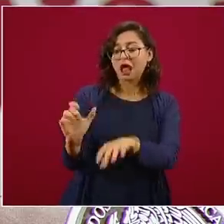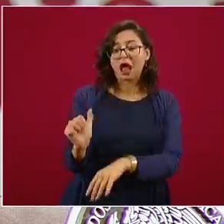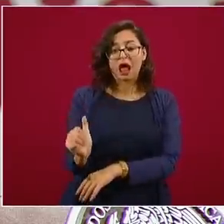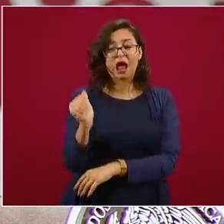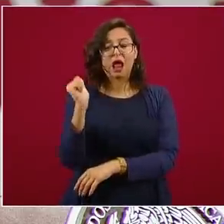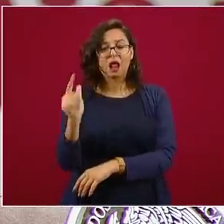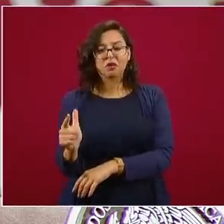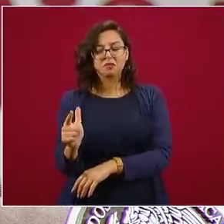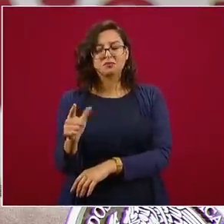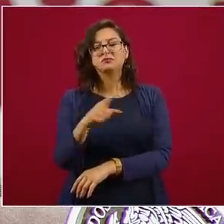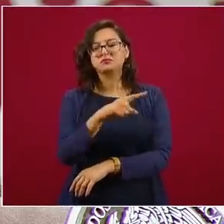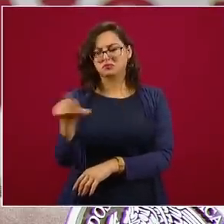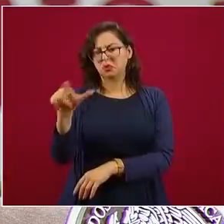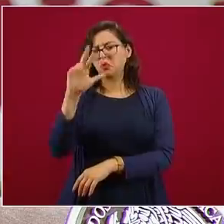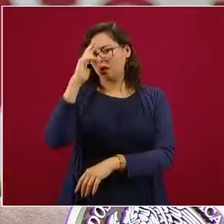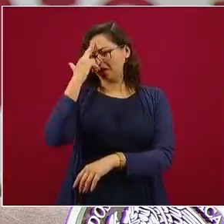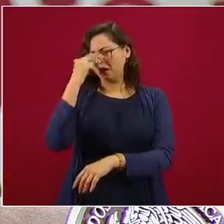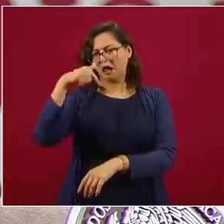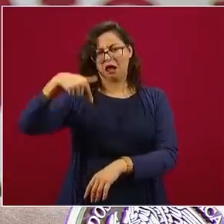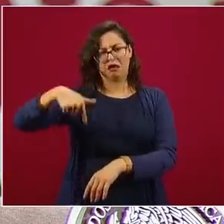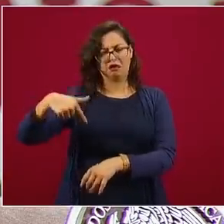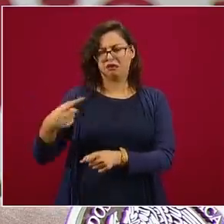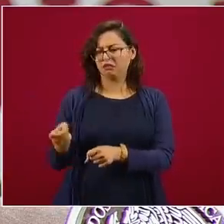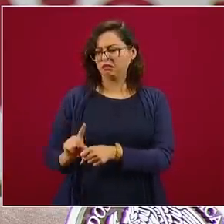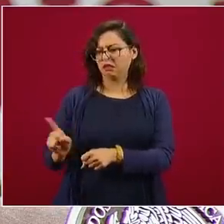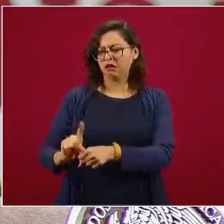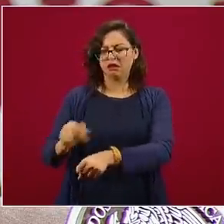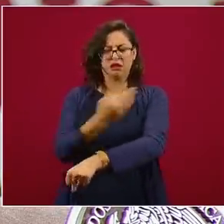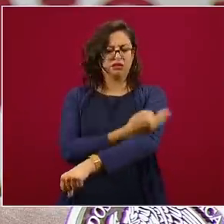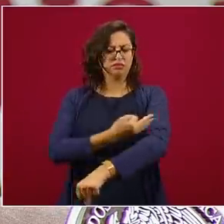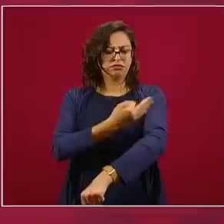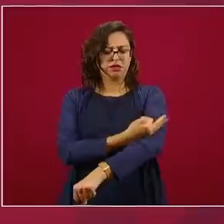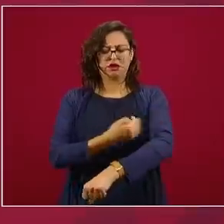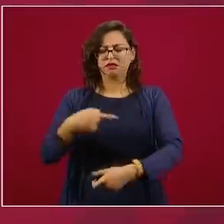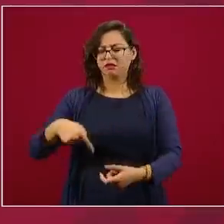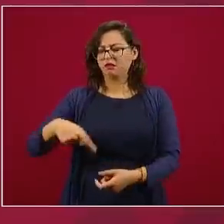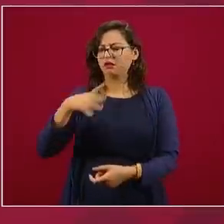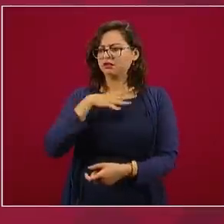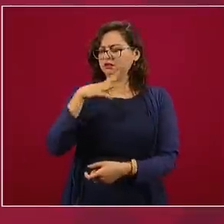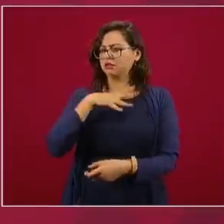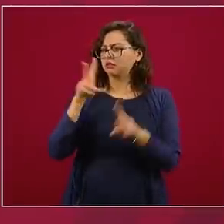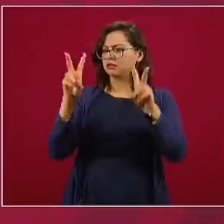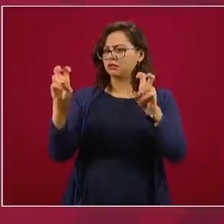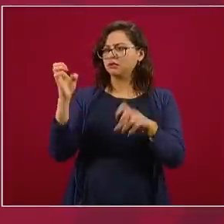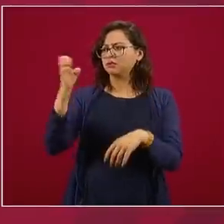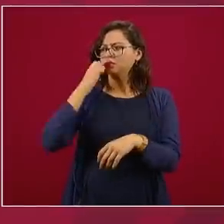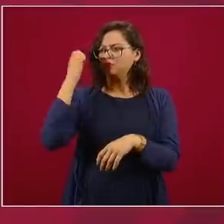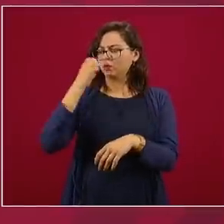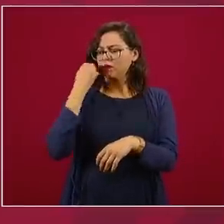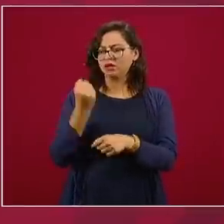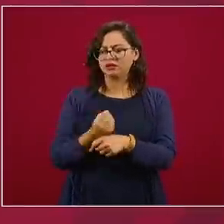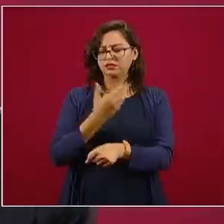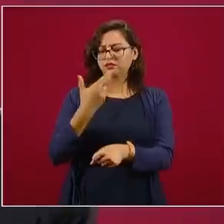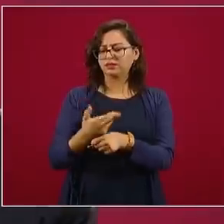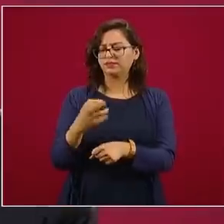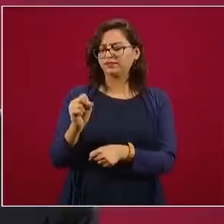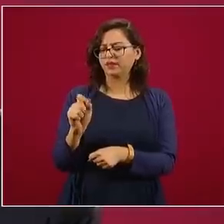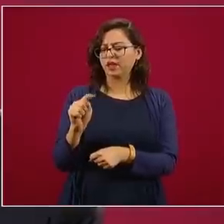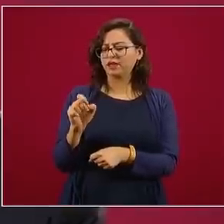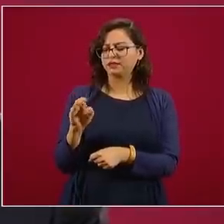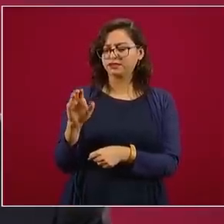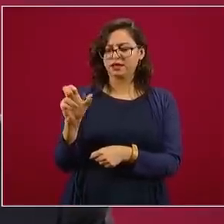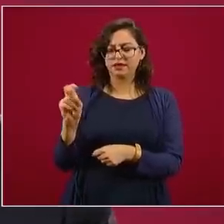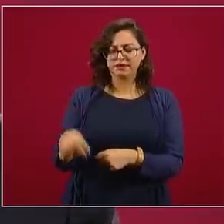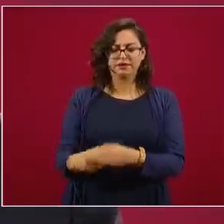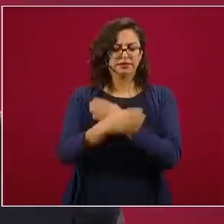por la tarde está Esteban Moctezuma por lo del regreso a clases, lo que tiene que ver con la